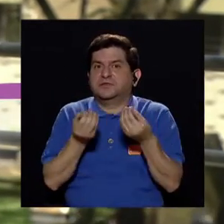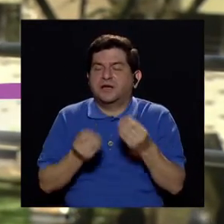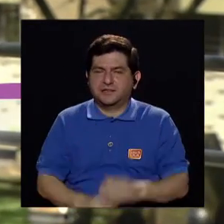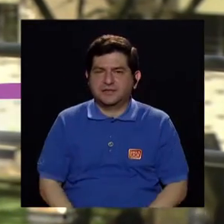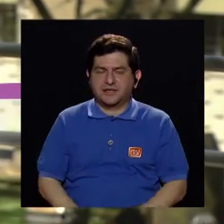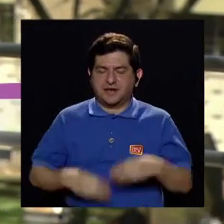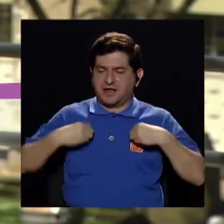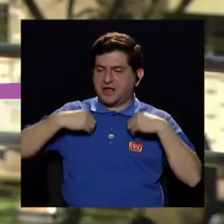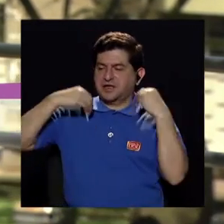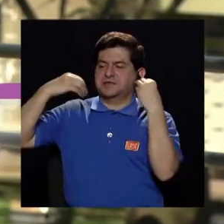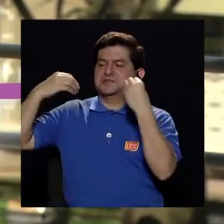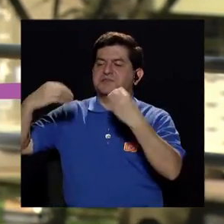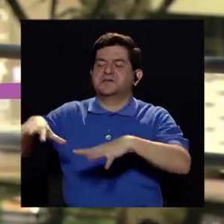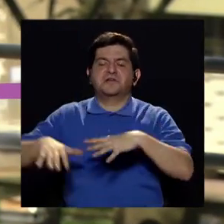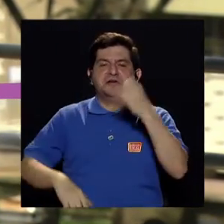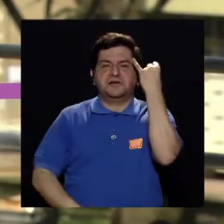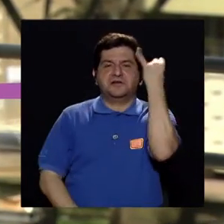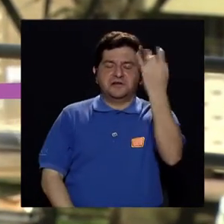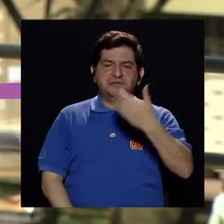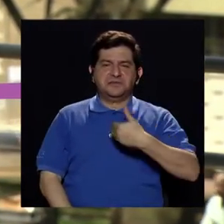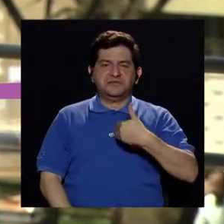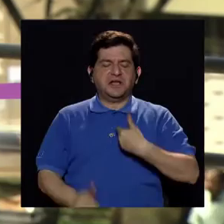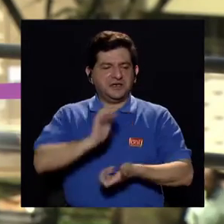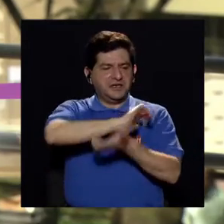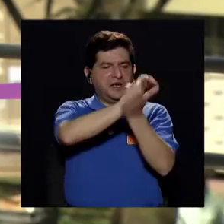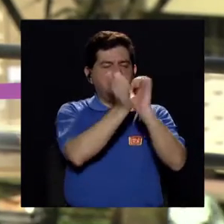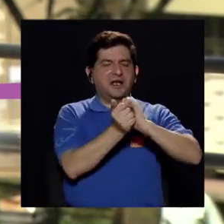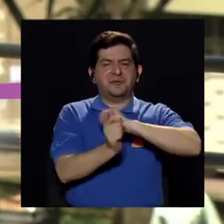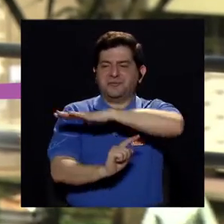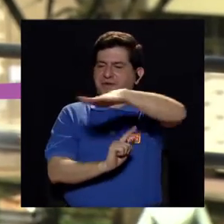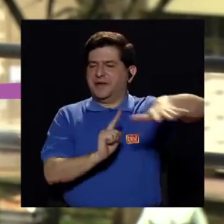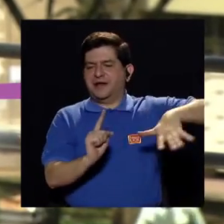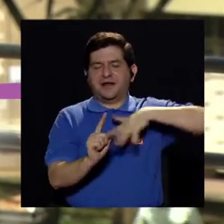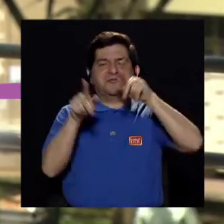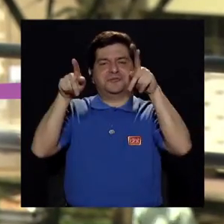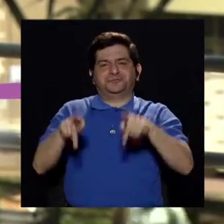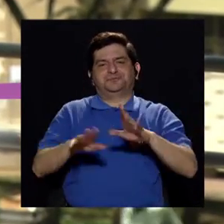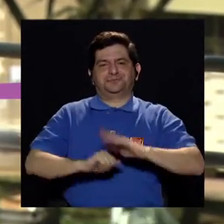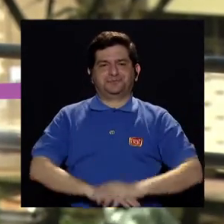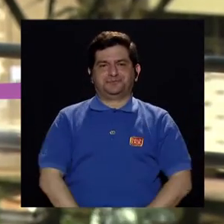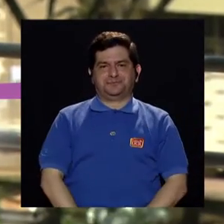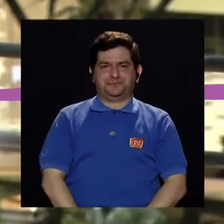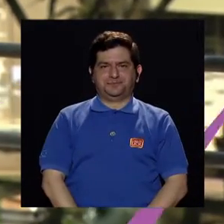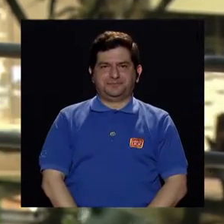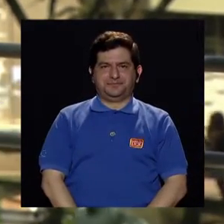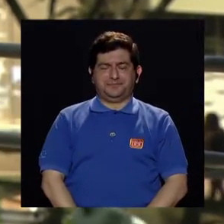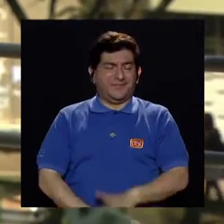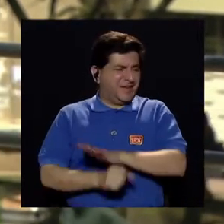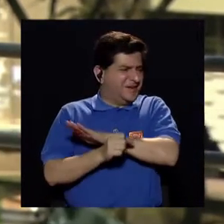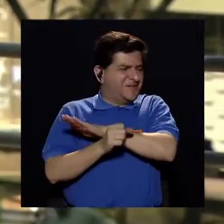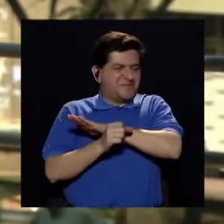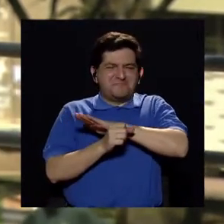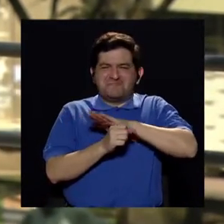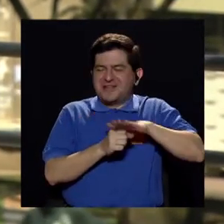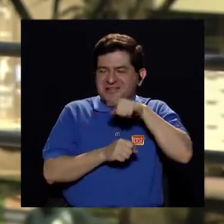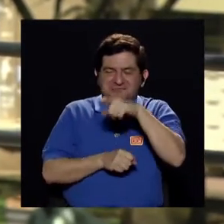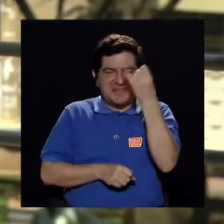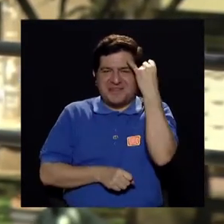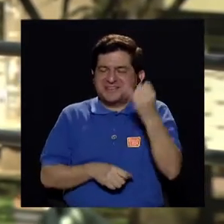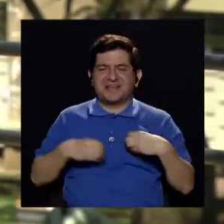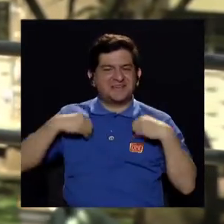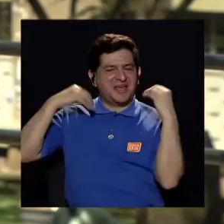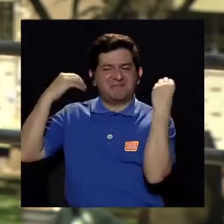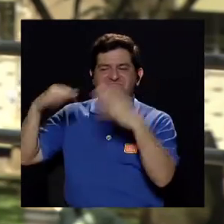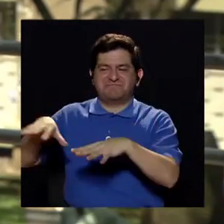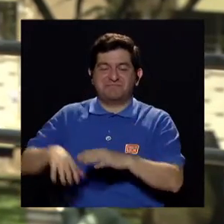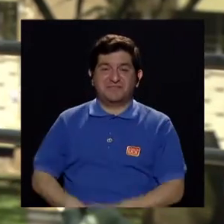es renunciar a la idea de que tenemos que cambiar a los que están alrededor de nosotros. Completamente renunciar a esa idea,